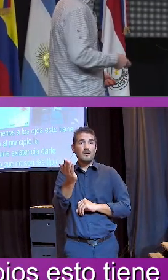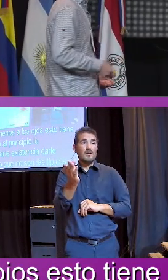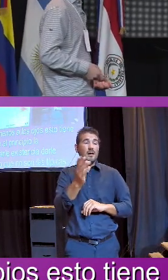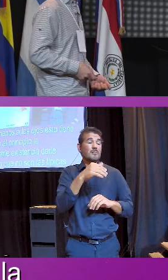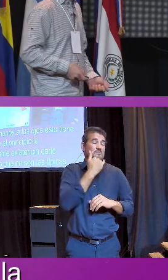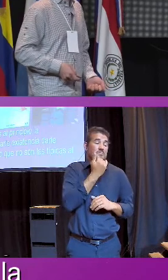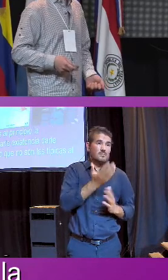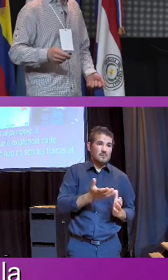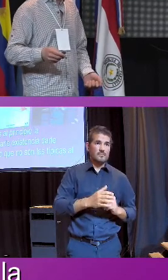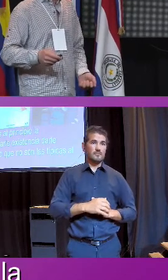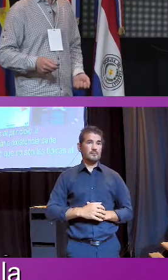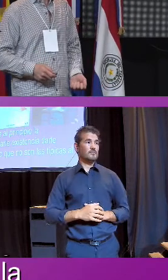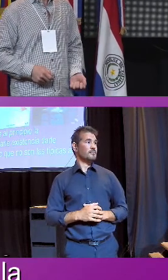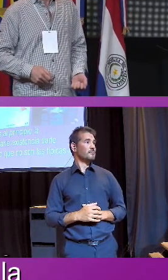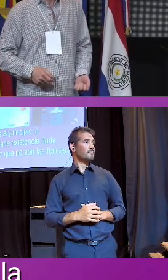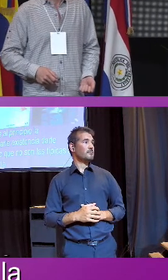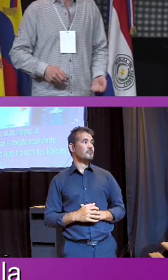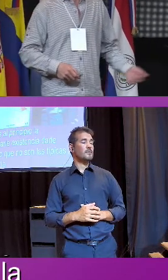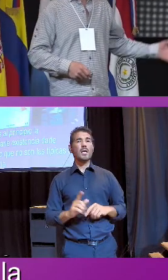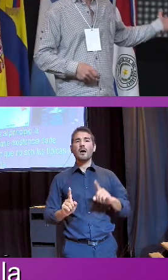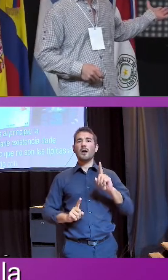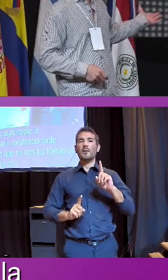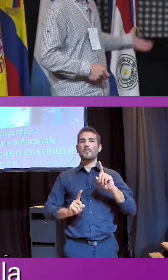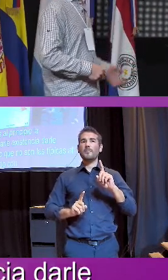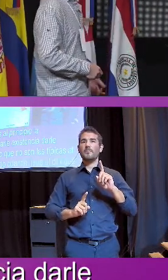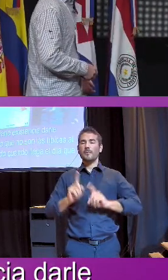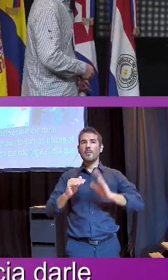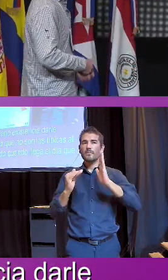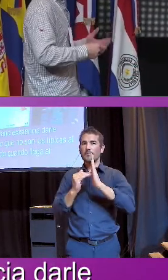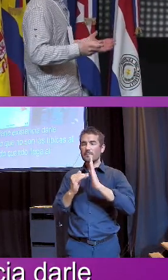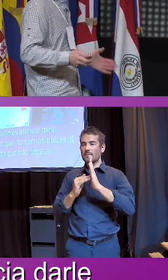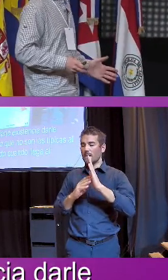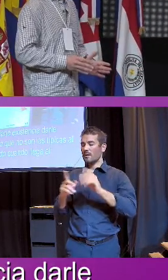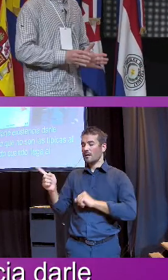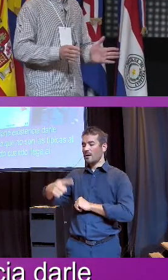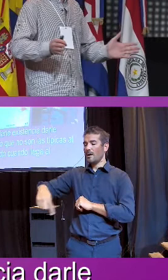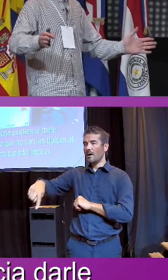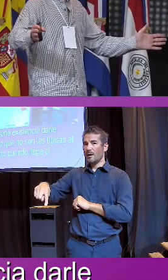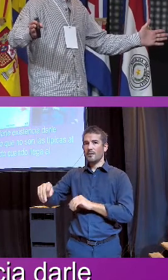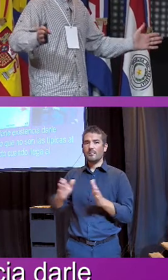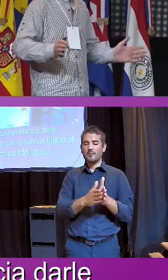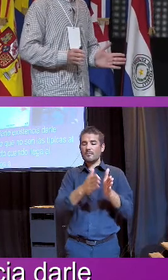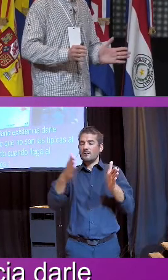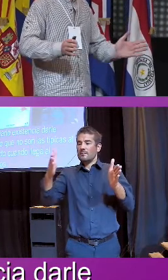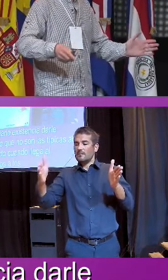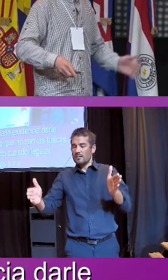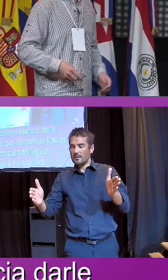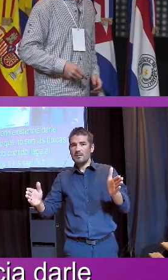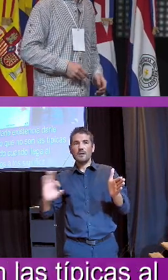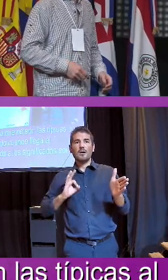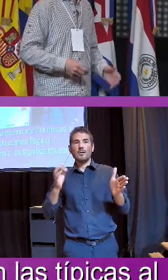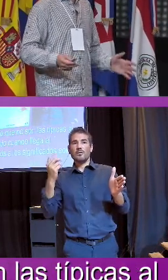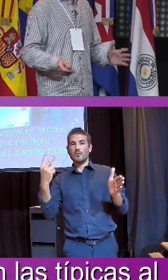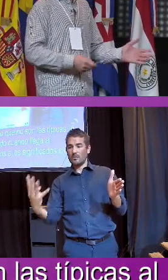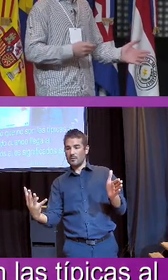Al principio esto es sutil, no es detectado. Cuando llega el diagnóstico, a los 3-4 años, ya, digamos, los significados son muy